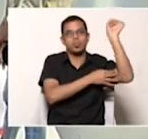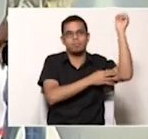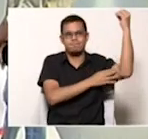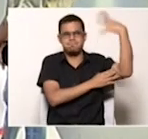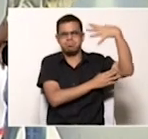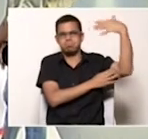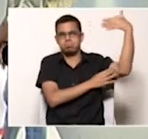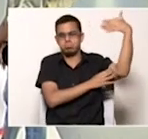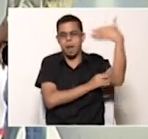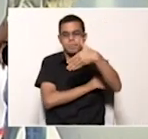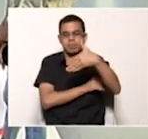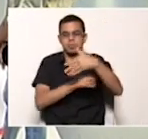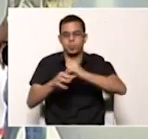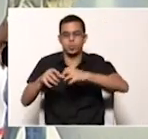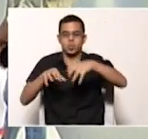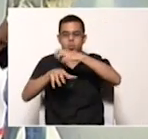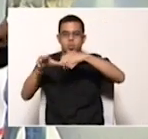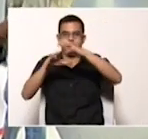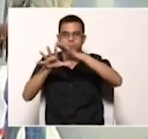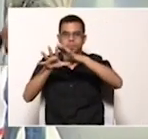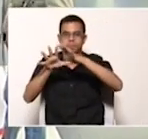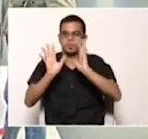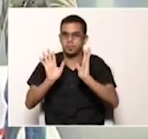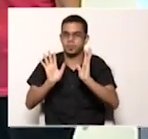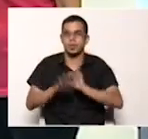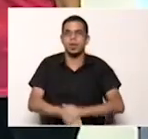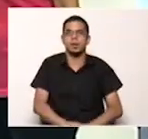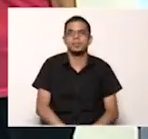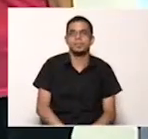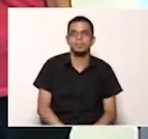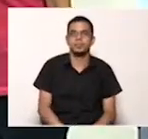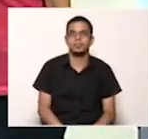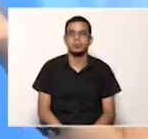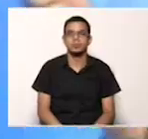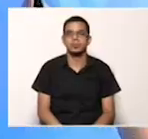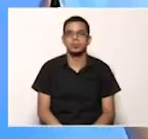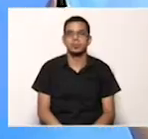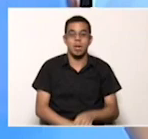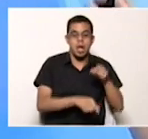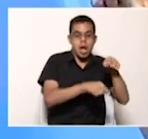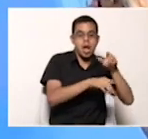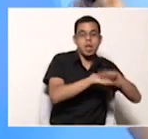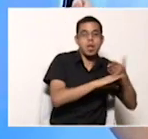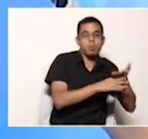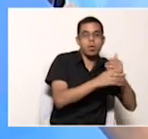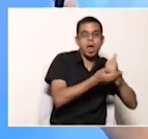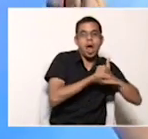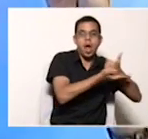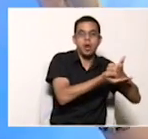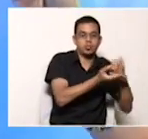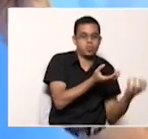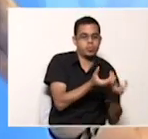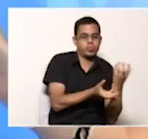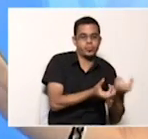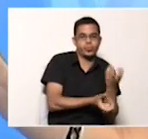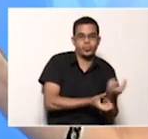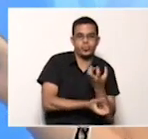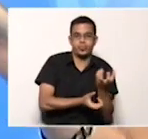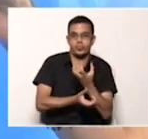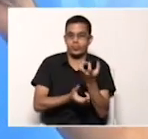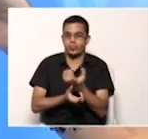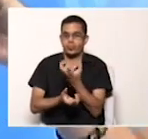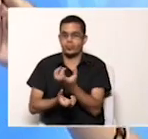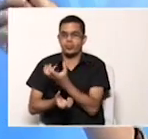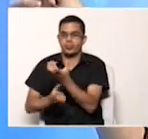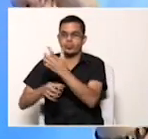radiación solar. Ok, pero no solamente ocurren los cambios en este sentido. De estado gaseoso a estado